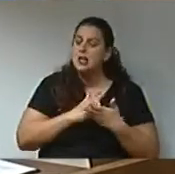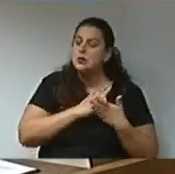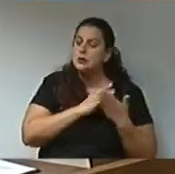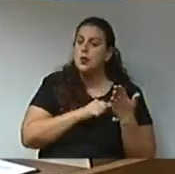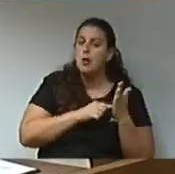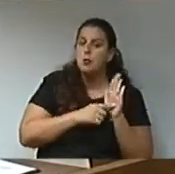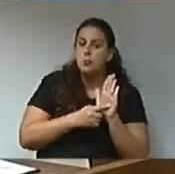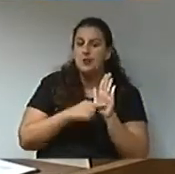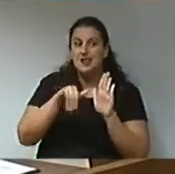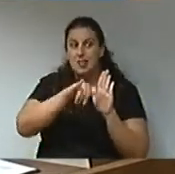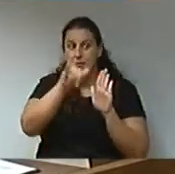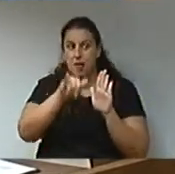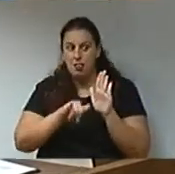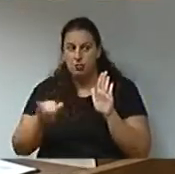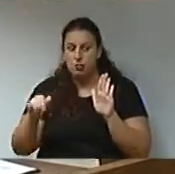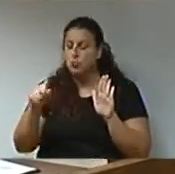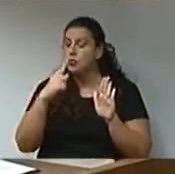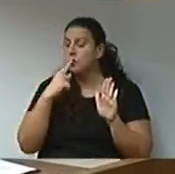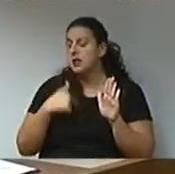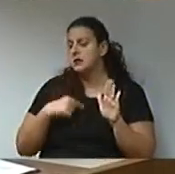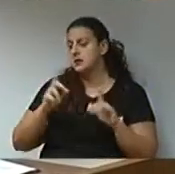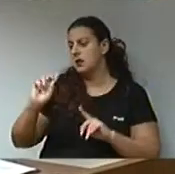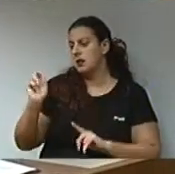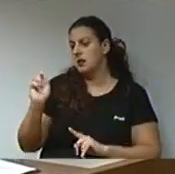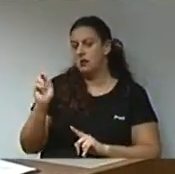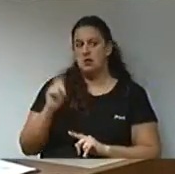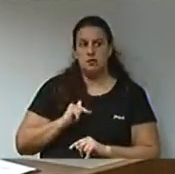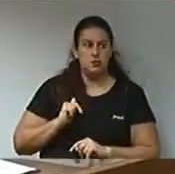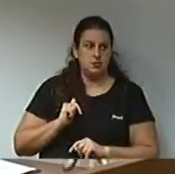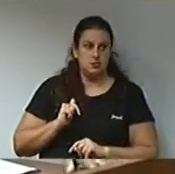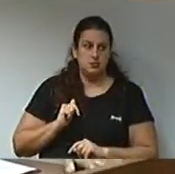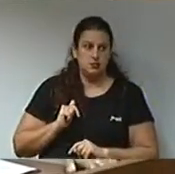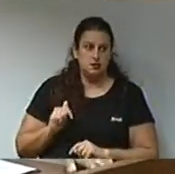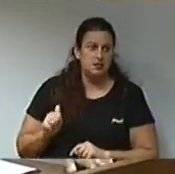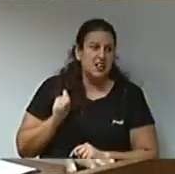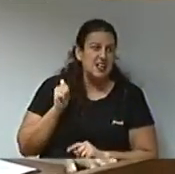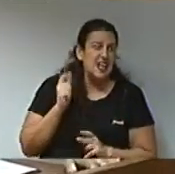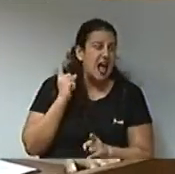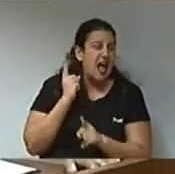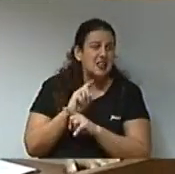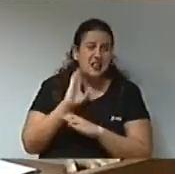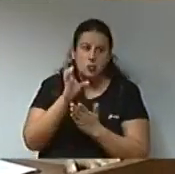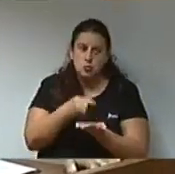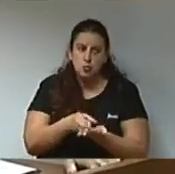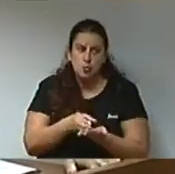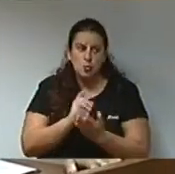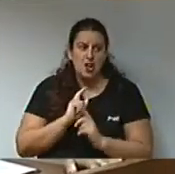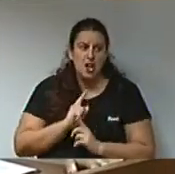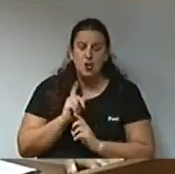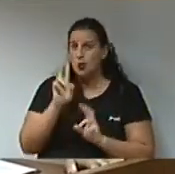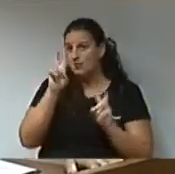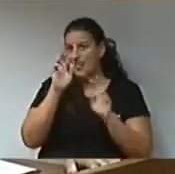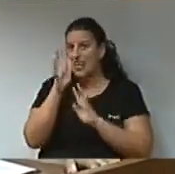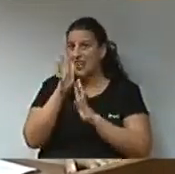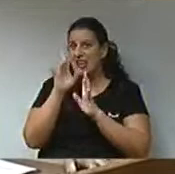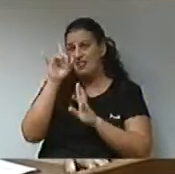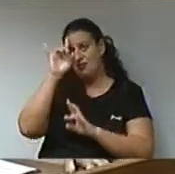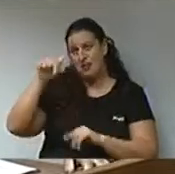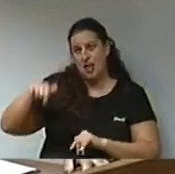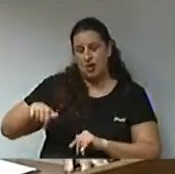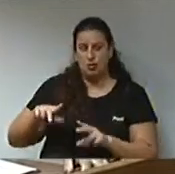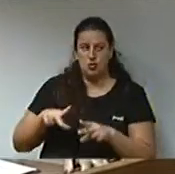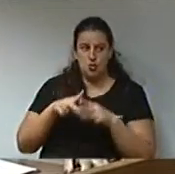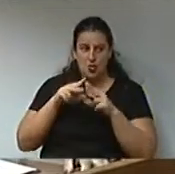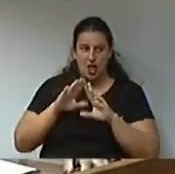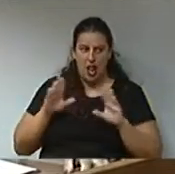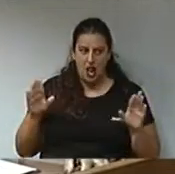de Carlos Mazón. ¿Y sabe lo que me dijo? Que era fake, que era inconstitucional y que era un infierno social. Luego en marzo